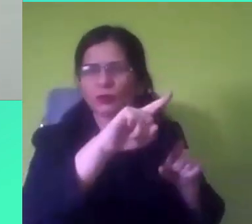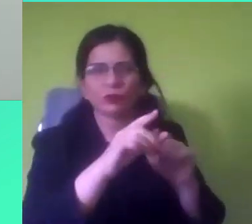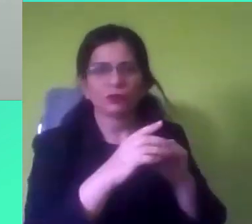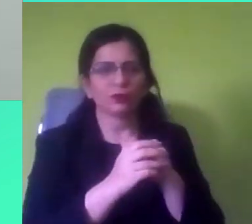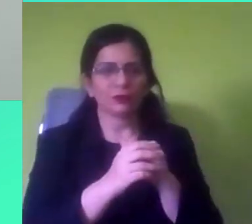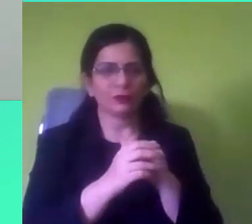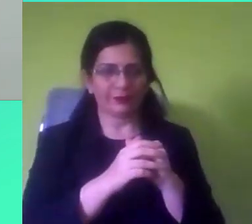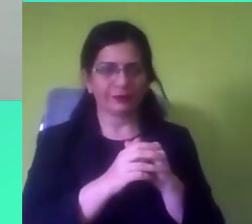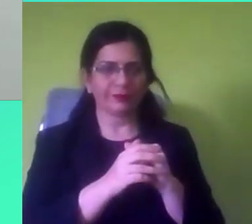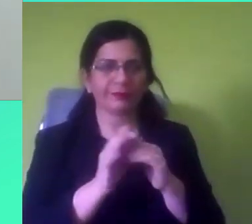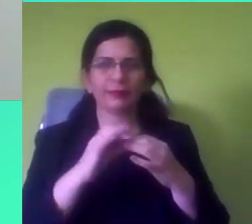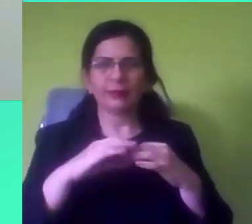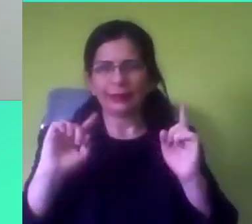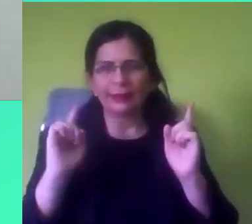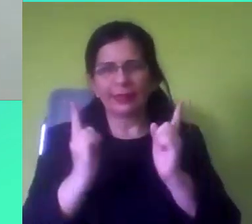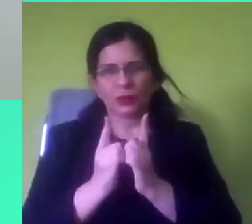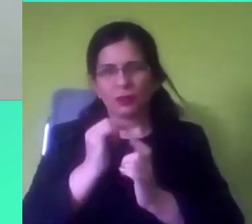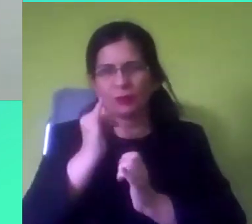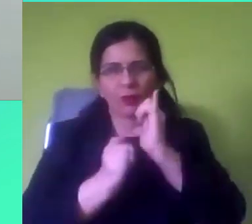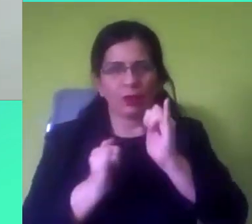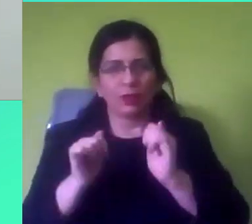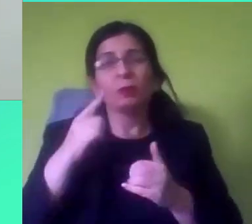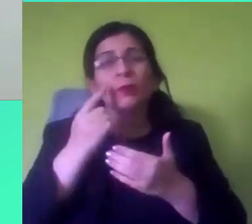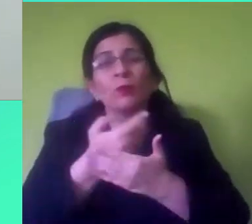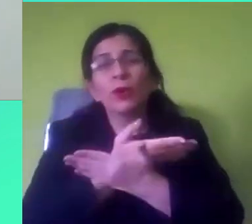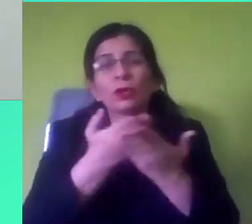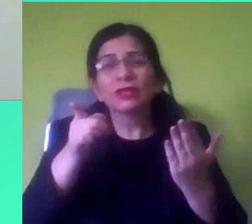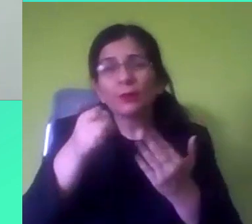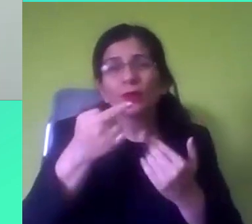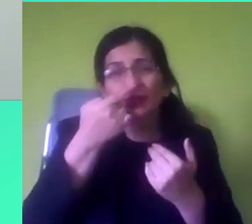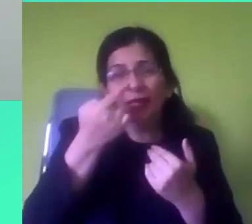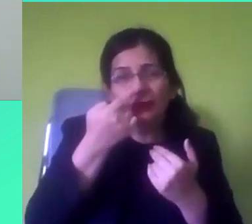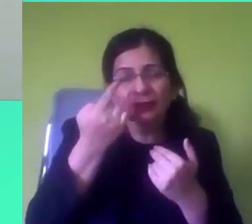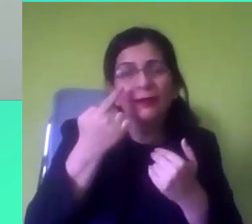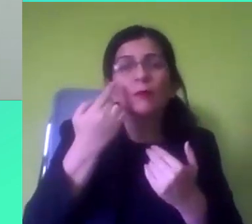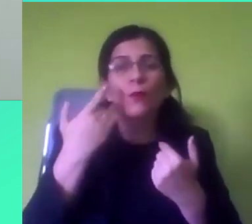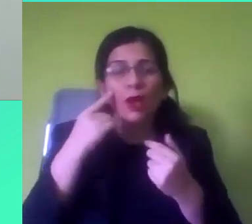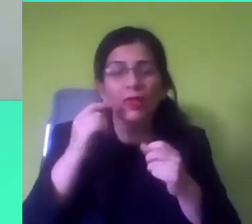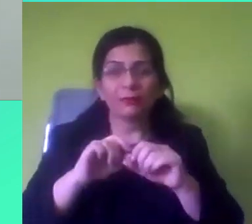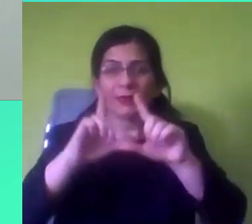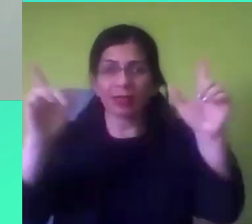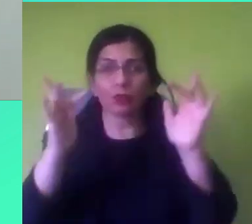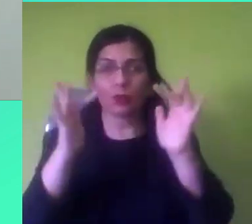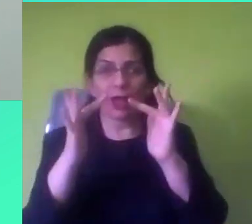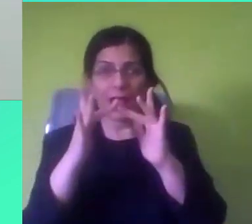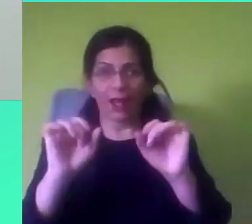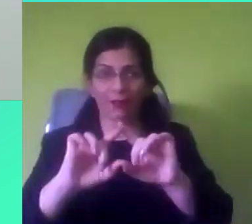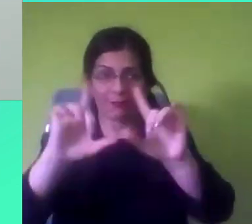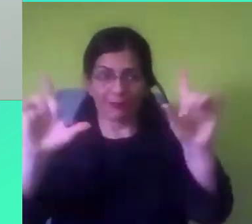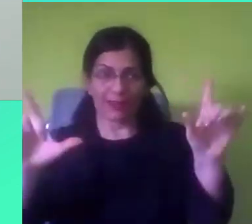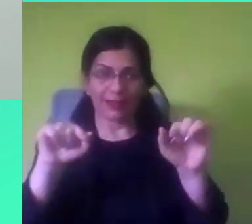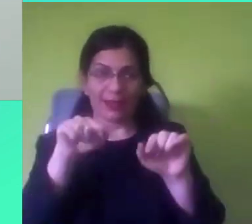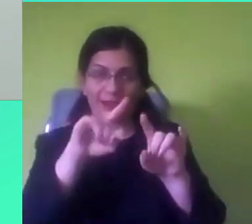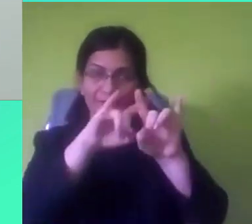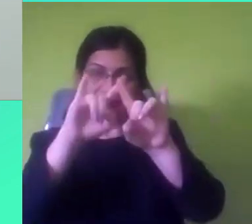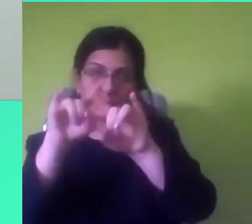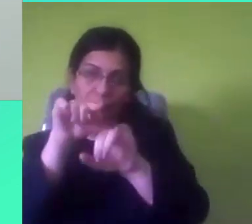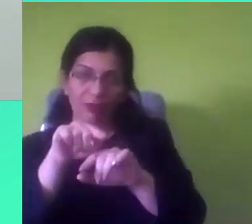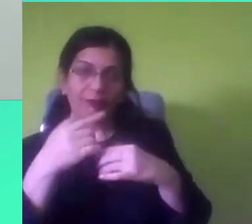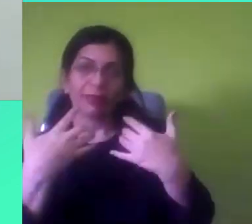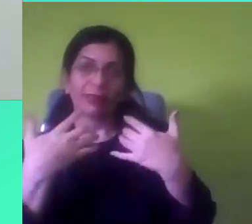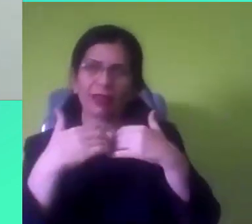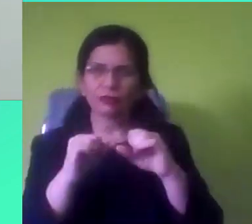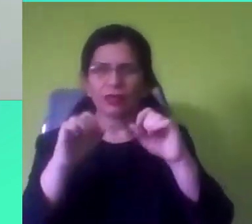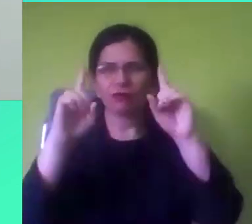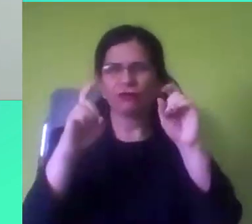Nuevamente decir que en esta página web podéis encontrar todos los resultados que hemos presentado en esta página. Además podéis encontrar